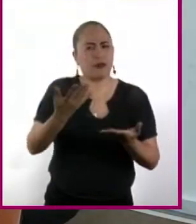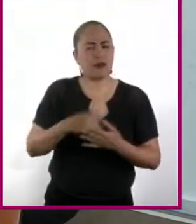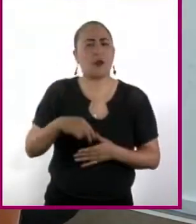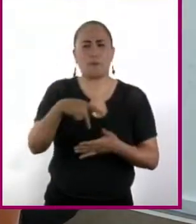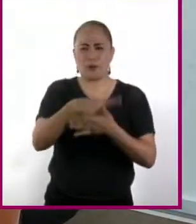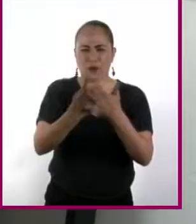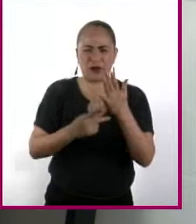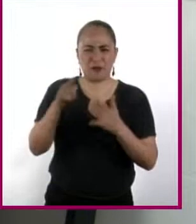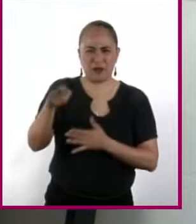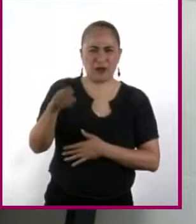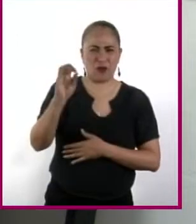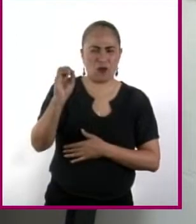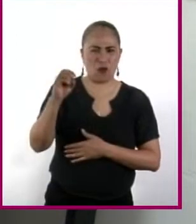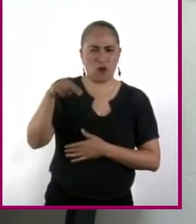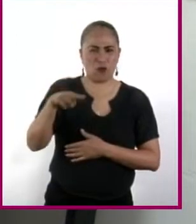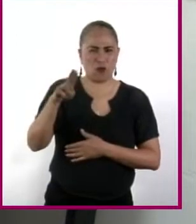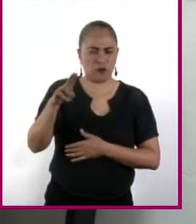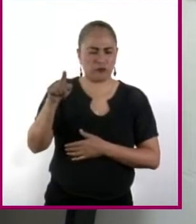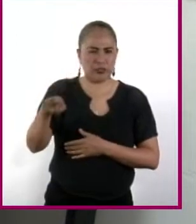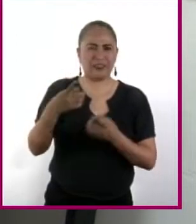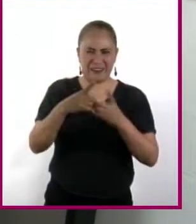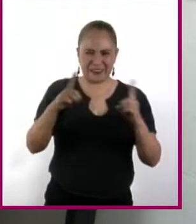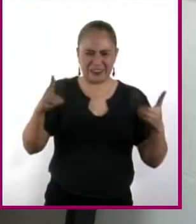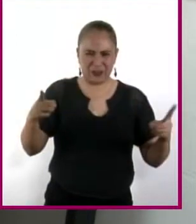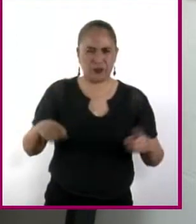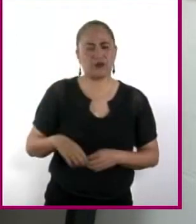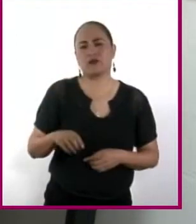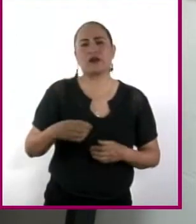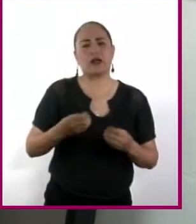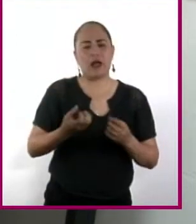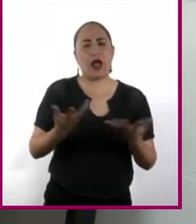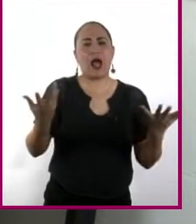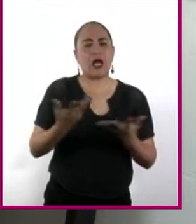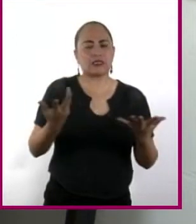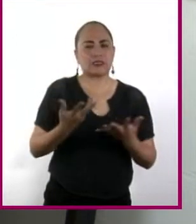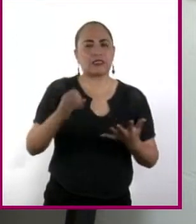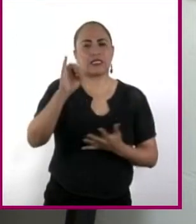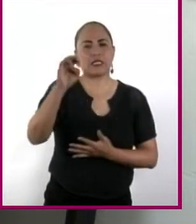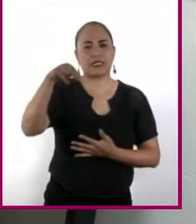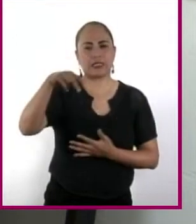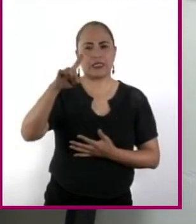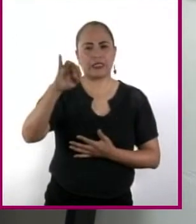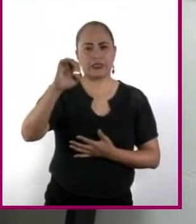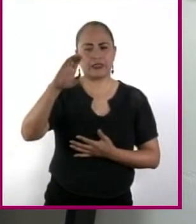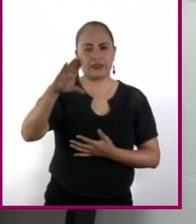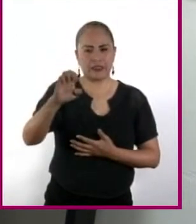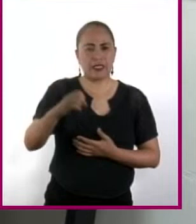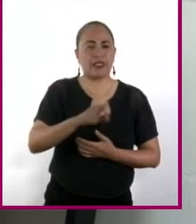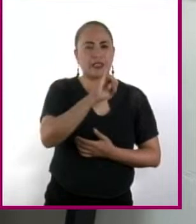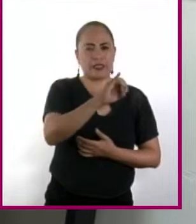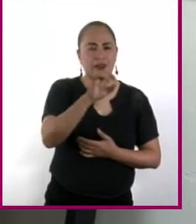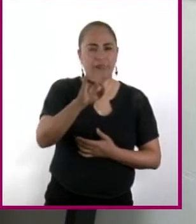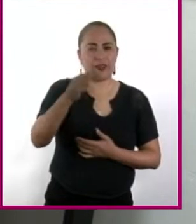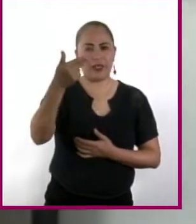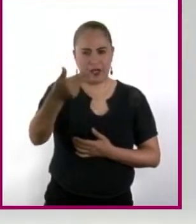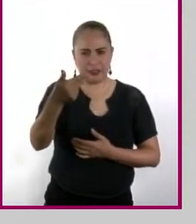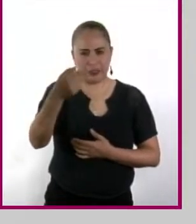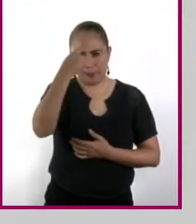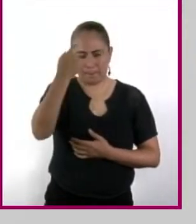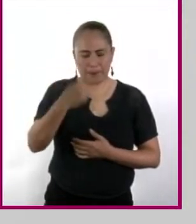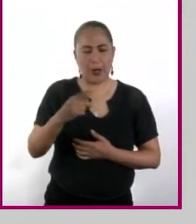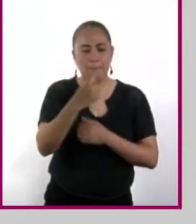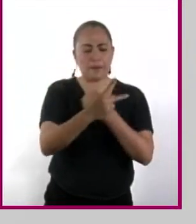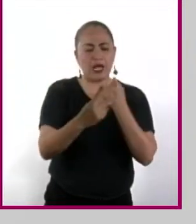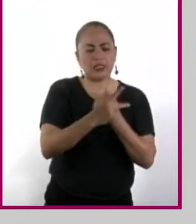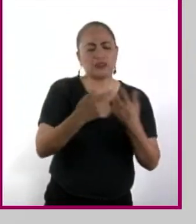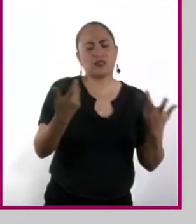las Naciones Unidas para el Desarrollo creó el Índice de Desarrollo Humano, conocido también como IDH, para medir la riqueza de los países. ¿Qué